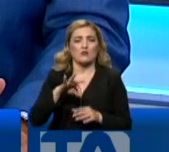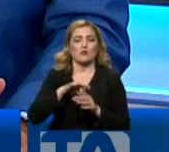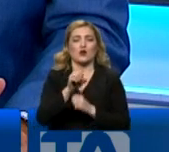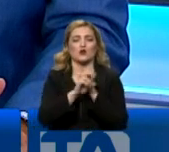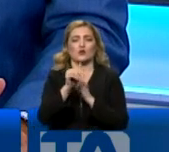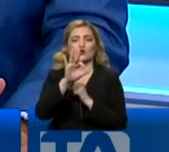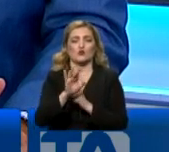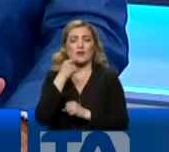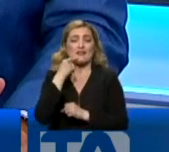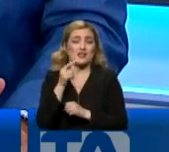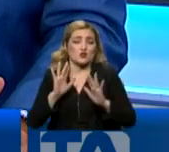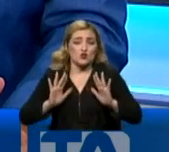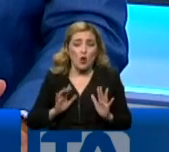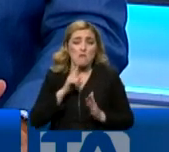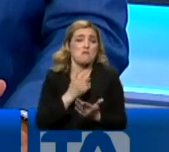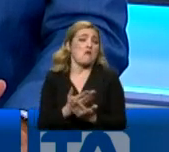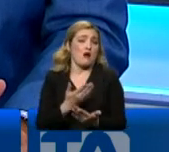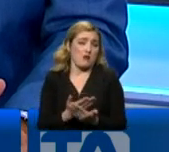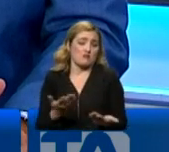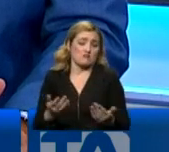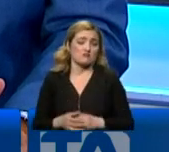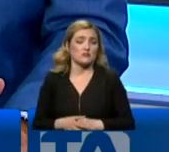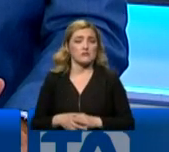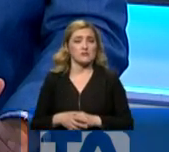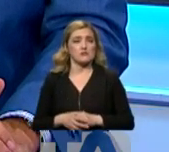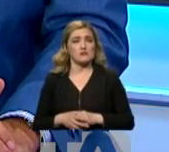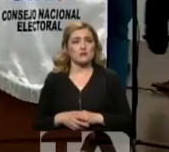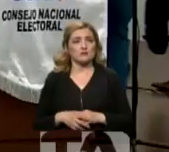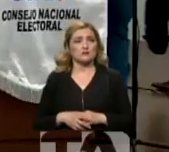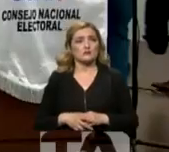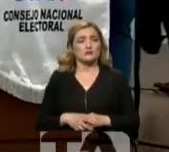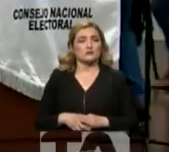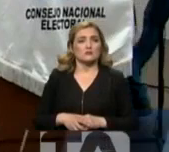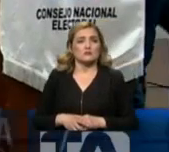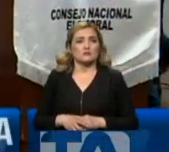La funcionaria aseguró tener argumentos para evitar su censura.